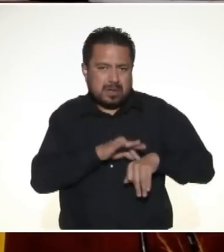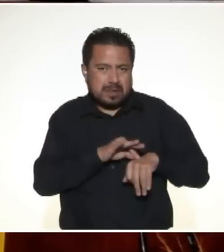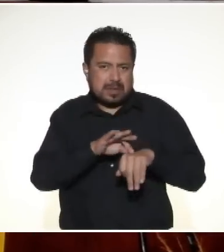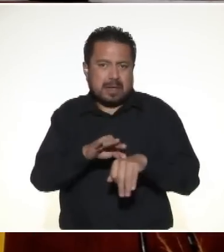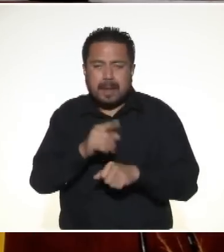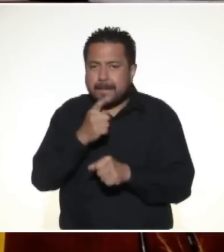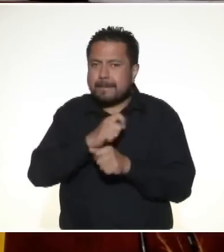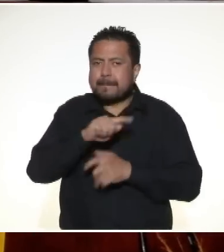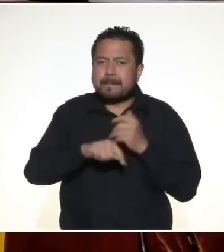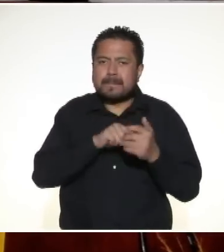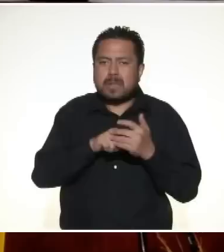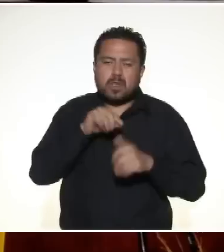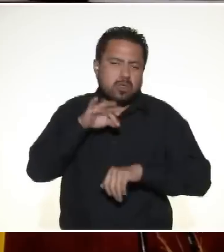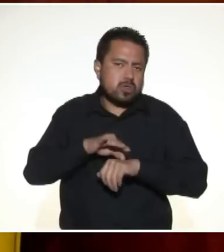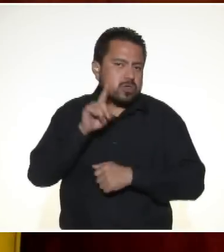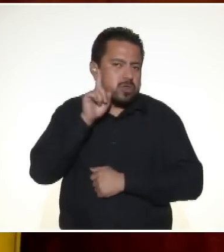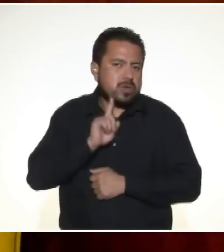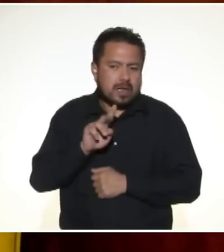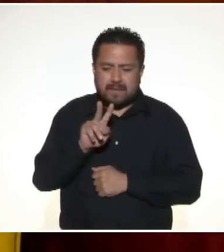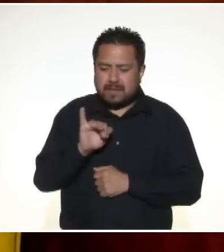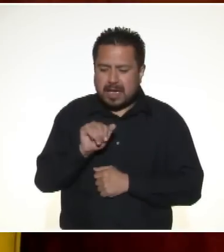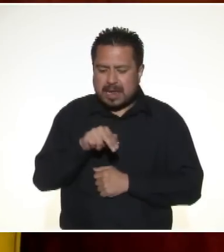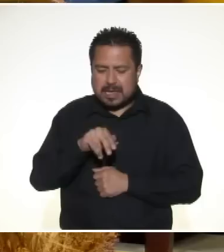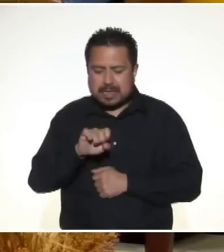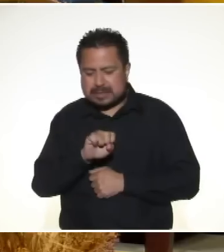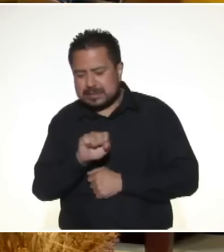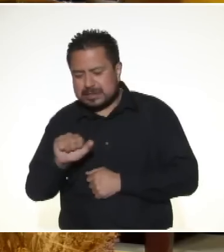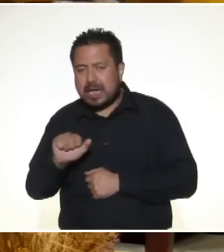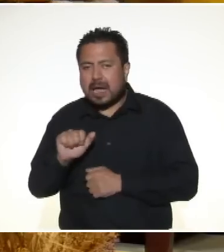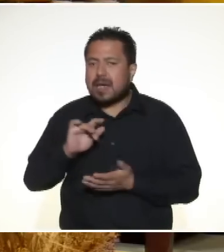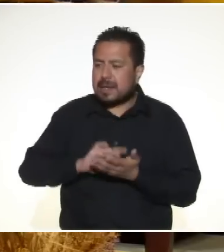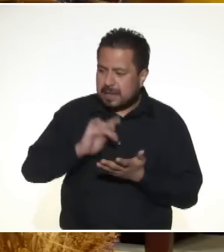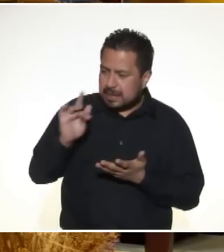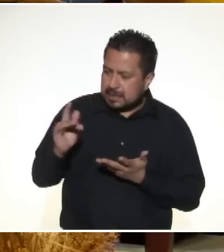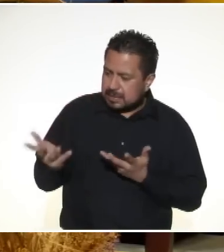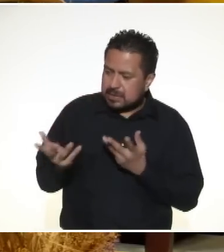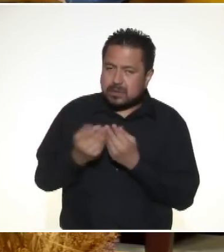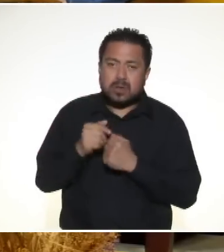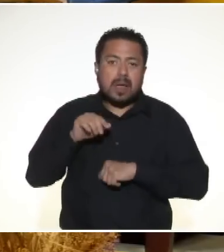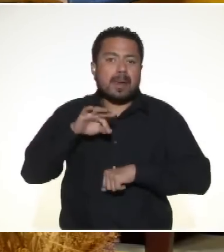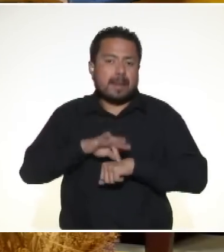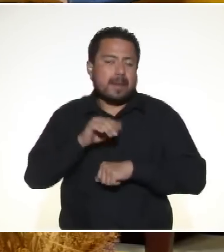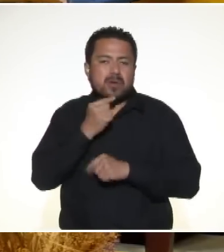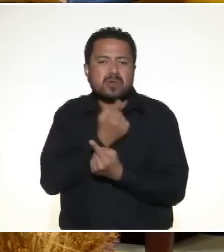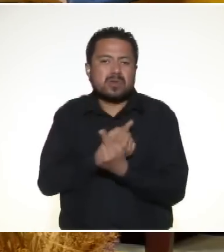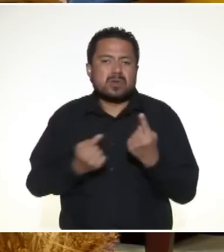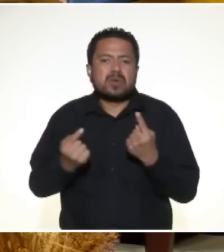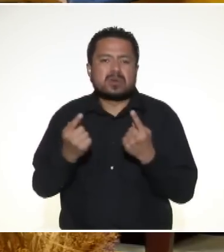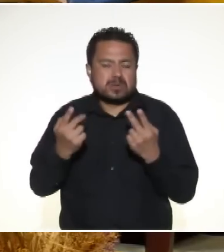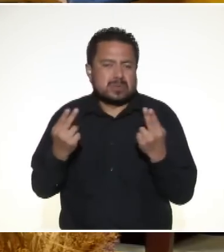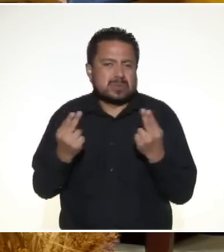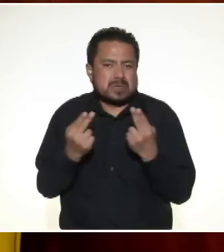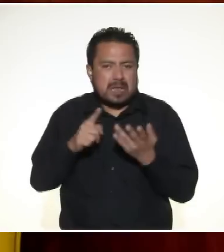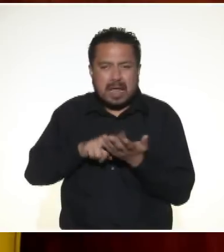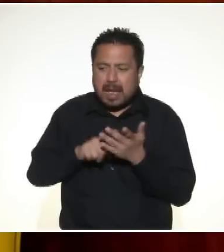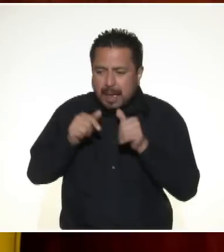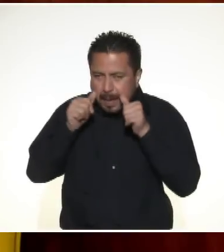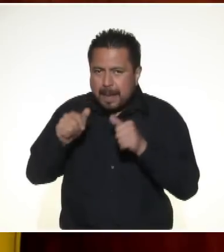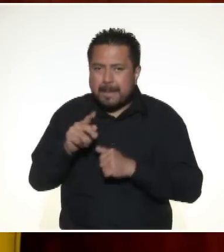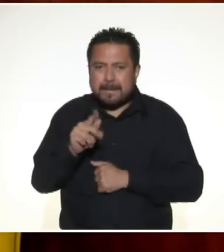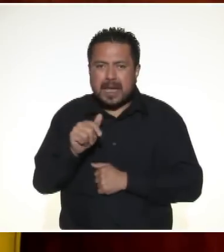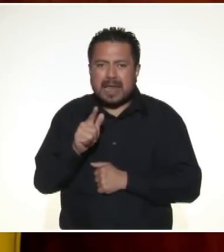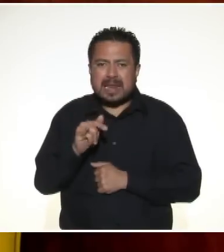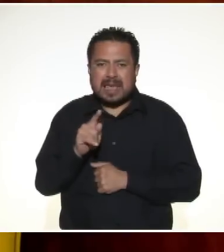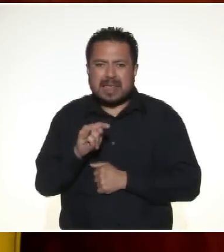En primer lugar, la doctora Vanessa Trejo. Gracias por estar aquí, doctora. Hola, buenas tardes. La doctora es pediatra, urgencióloga pediatra y